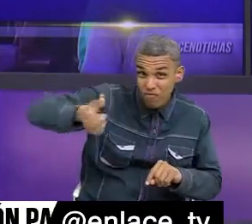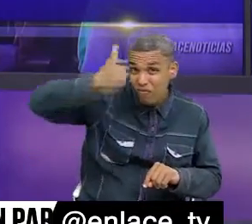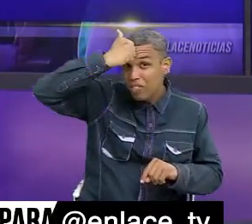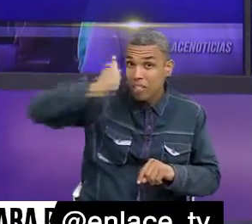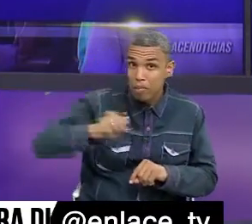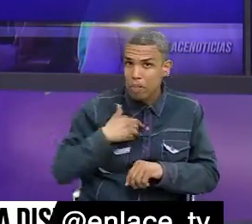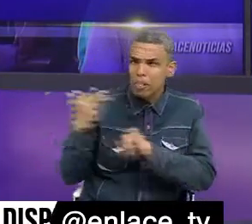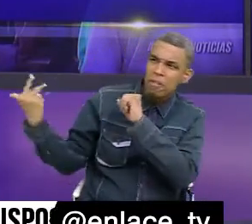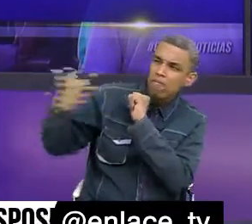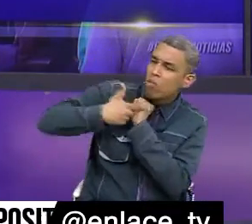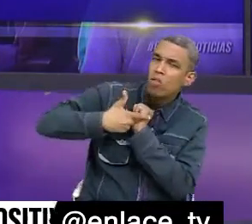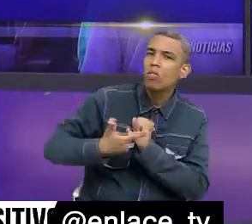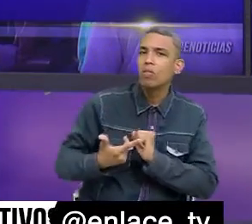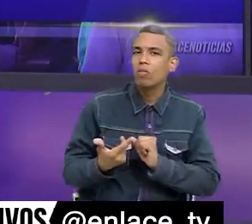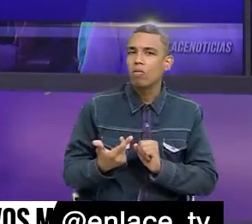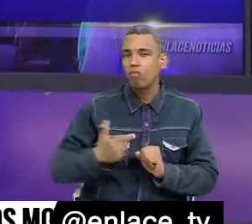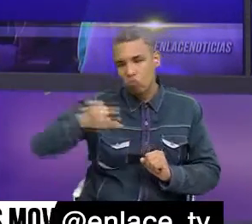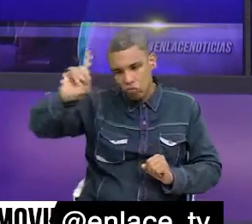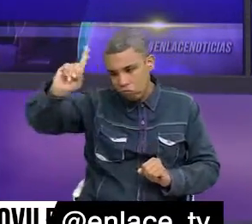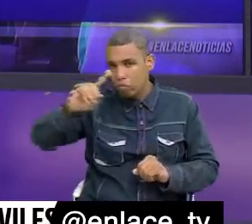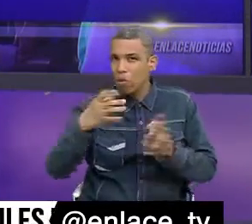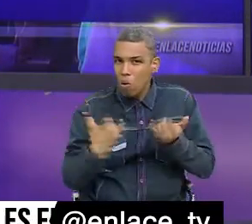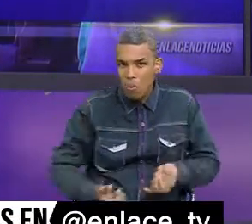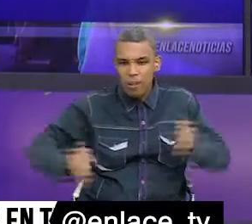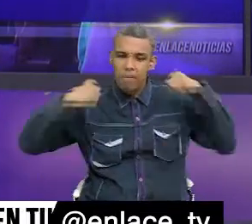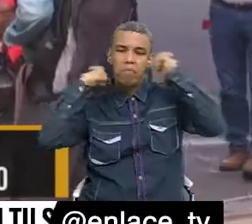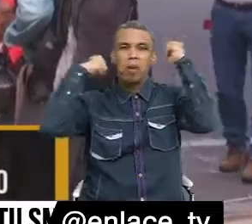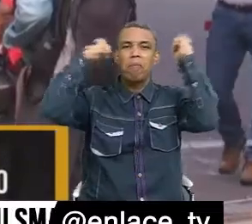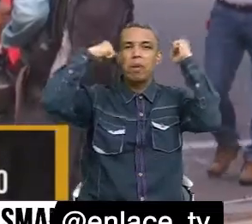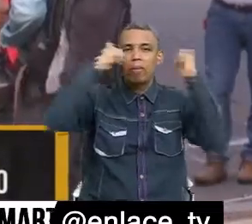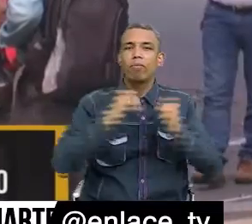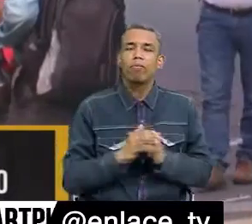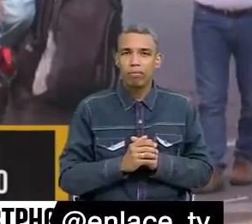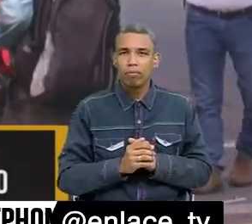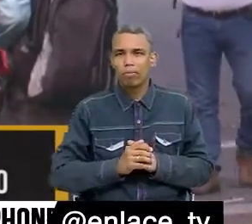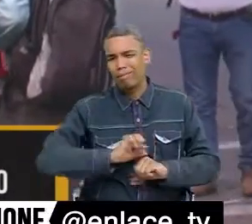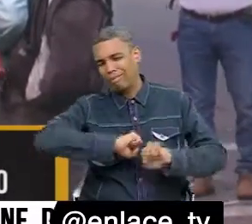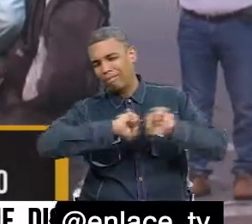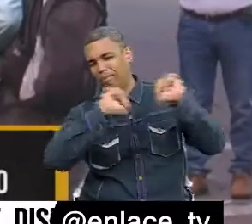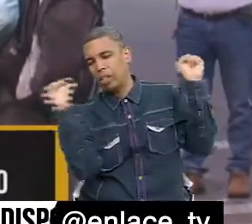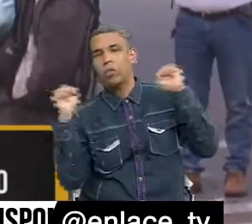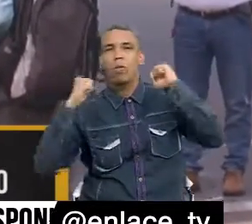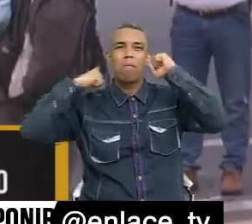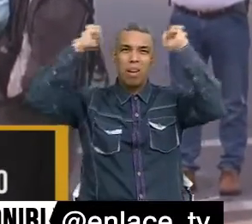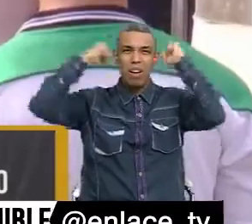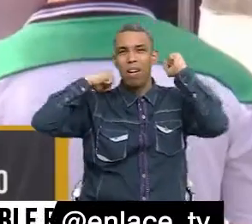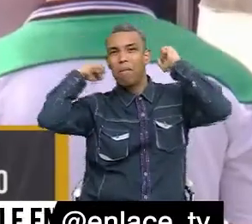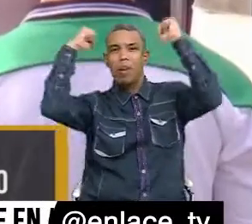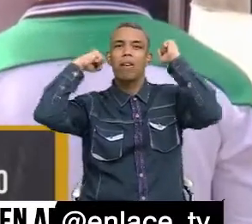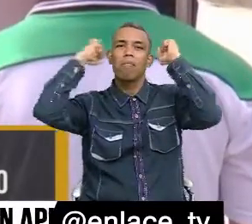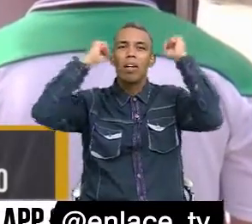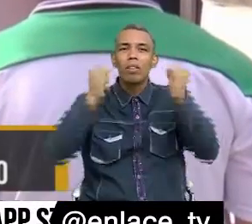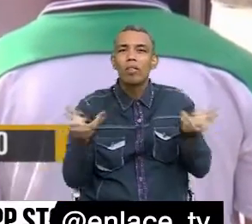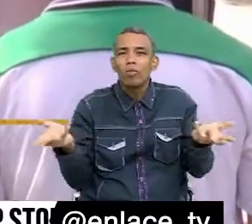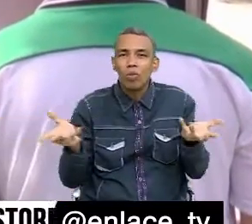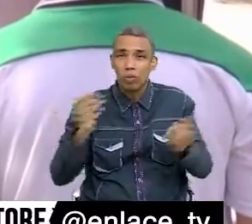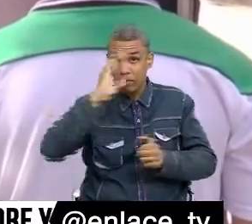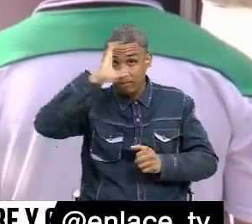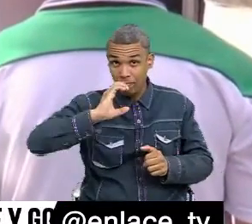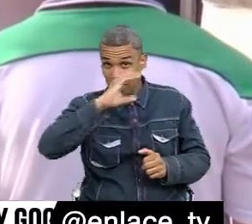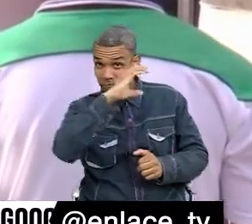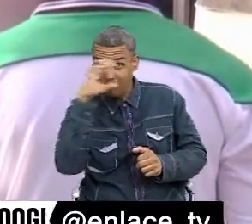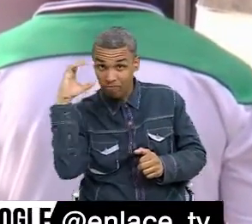tiene prevista Asamblea General de Empresarios. Desde tempranas horas de este martes se cumple plantón en la Caja de Compensación Familiar de Barranca Bermeja,